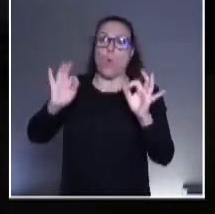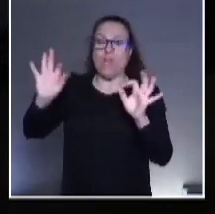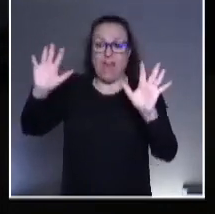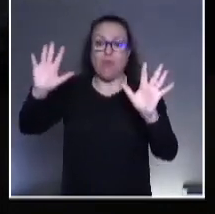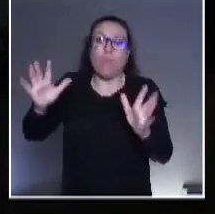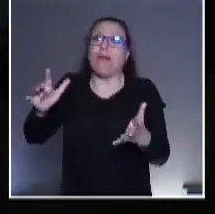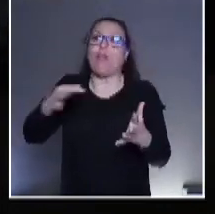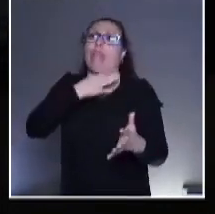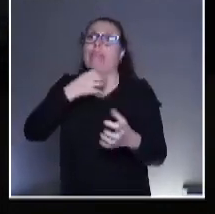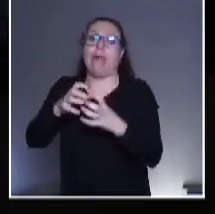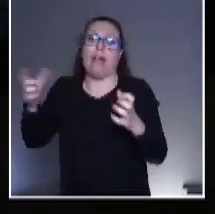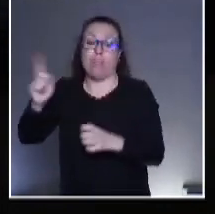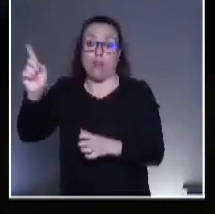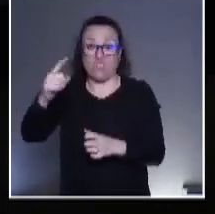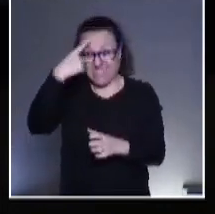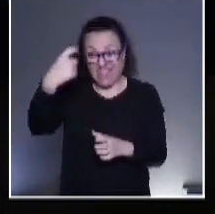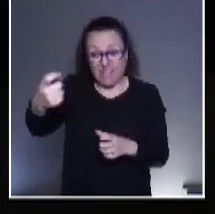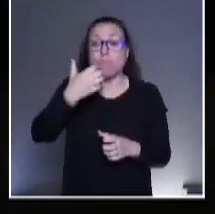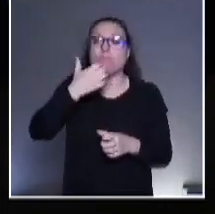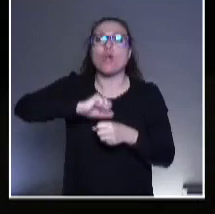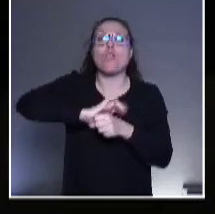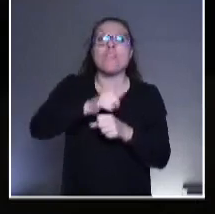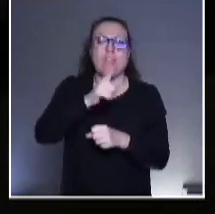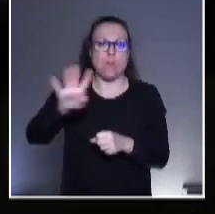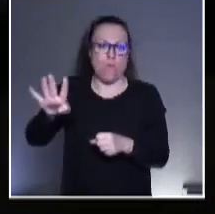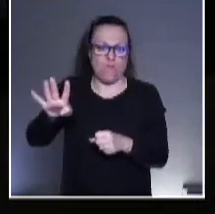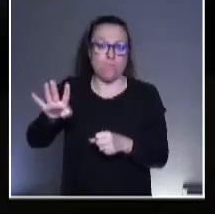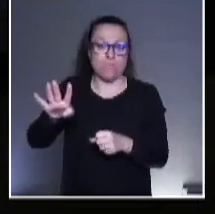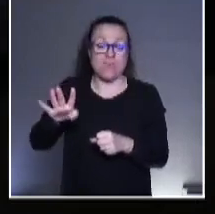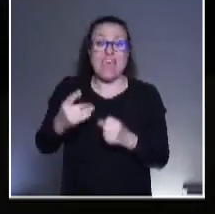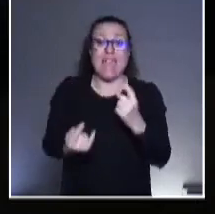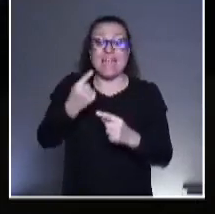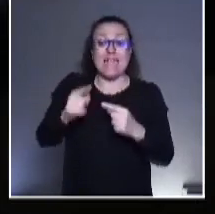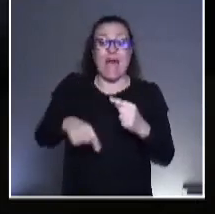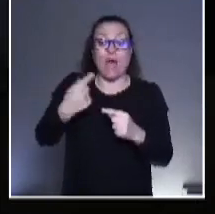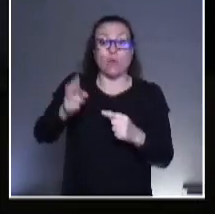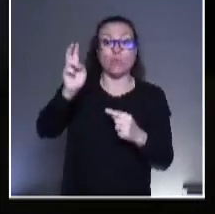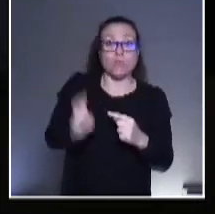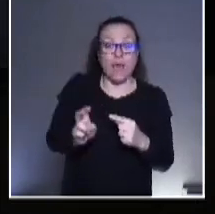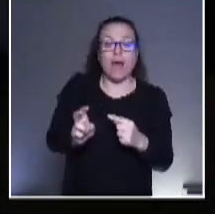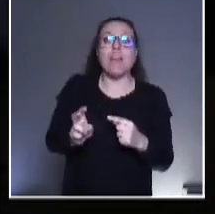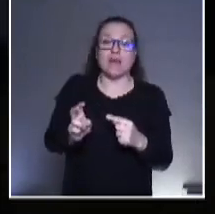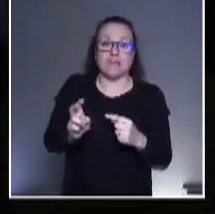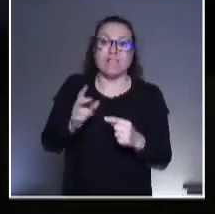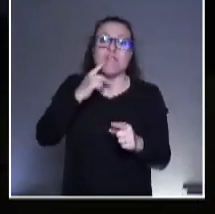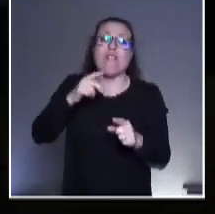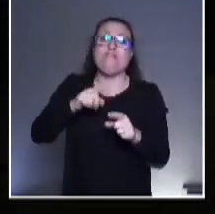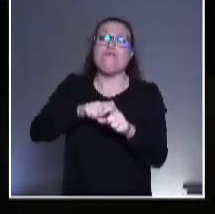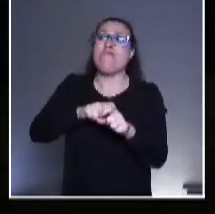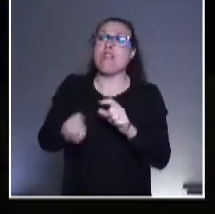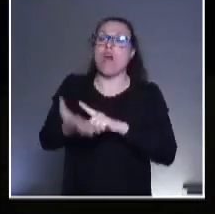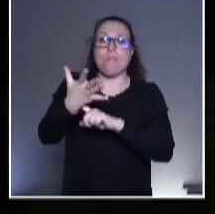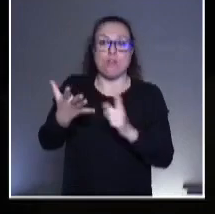ejemplo, en la COVID-19 como emergencia compleja. Sus causas se encuentran en el marco de los fenómenos globales. En este caso,